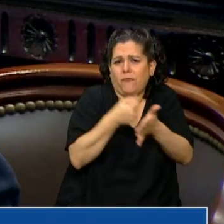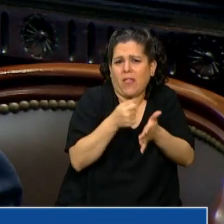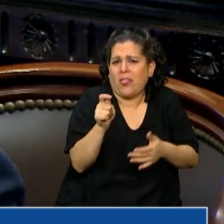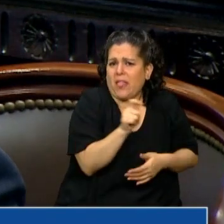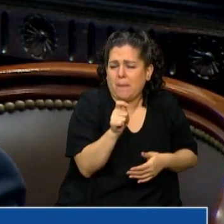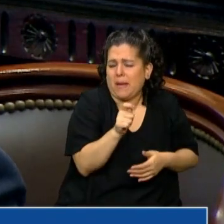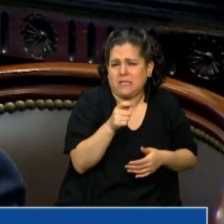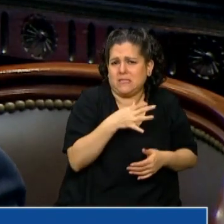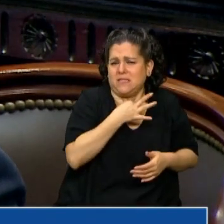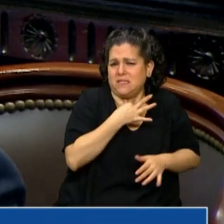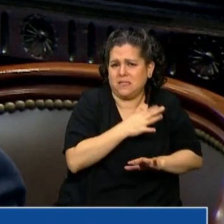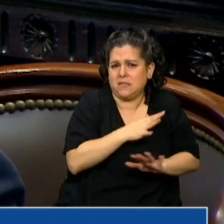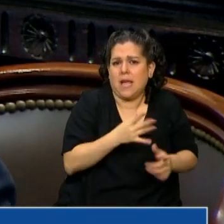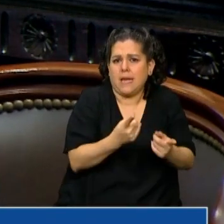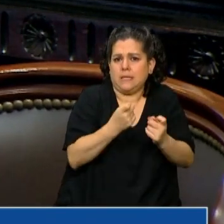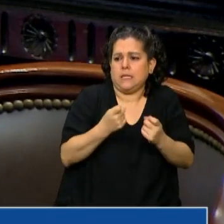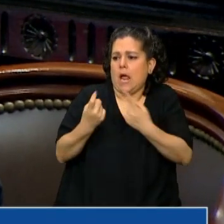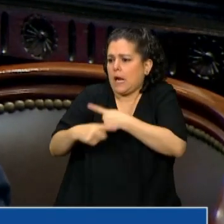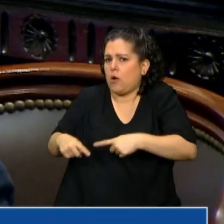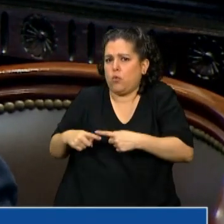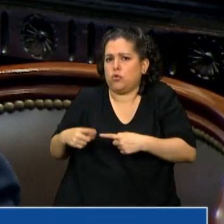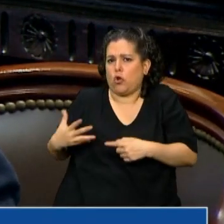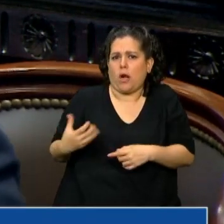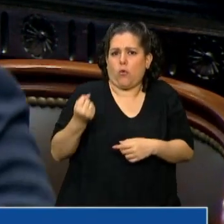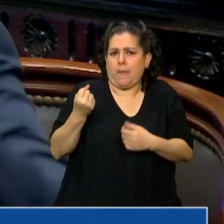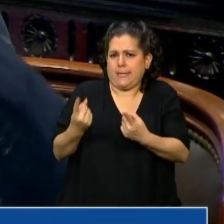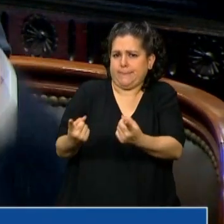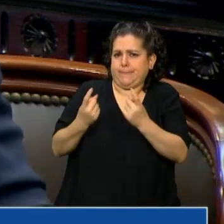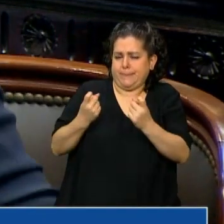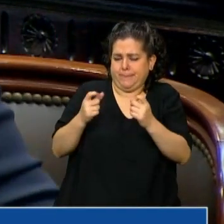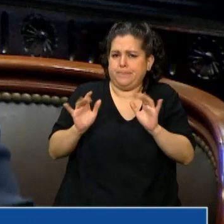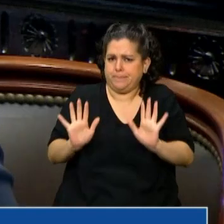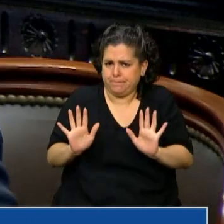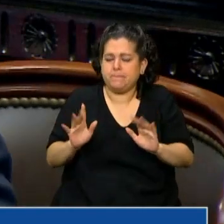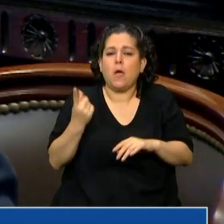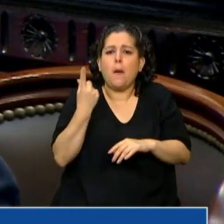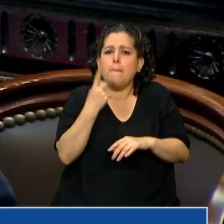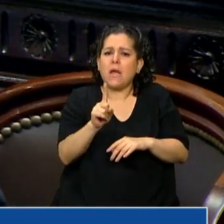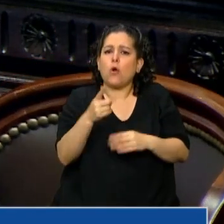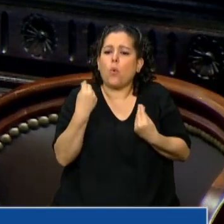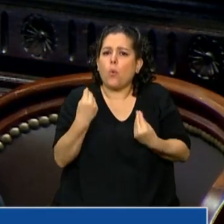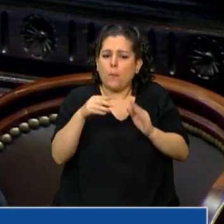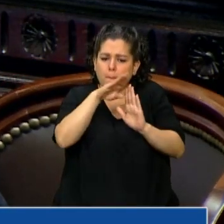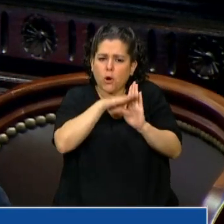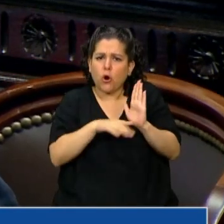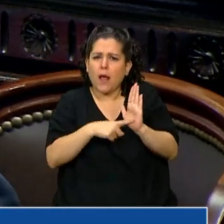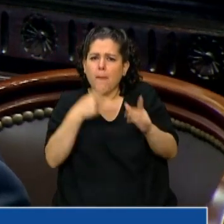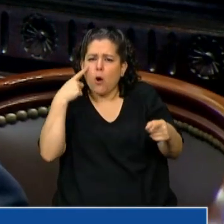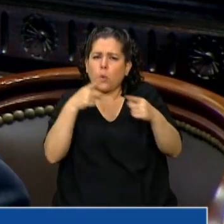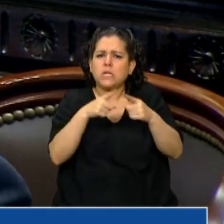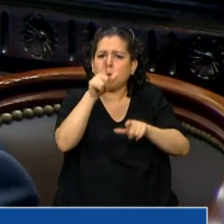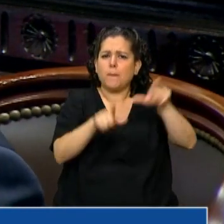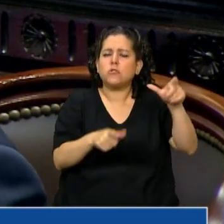recuperar recursos. ¿Estamos de acuerdo? Ahora, fíjese cuando definen los beneficiarios del programa. Nosotros tenemos en